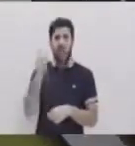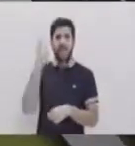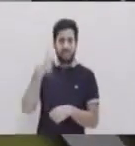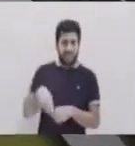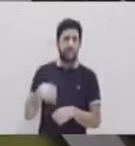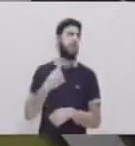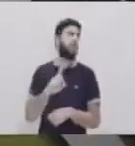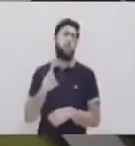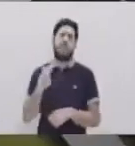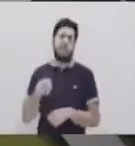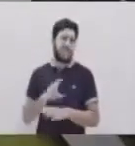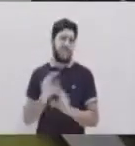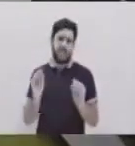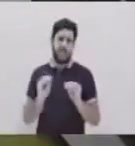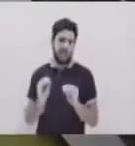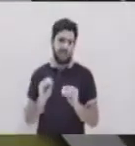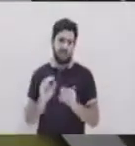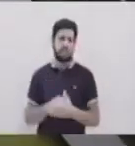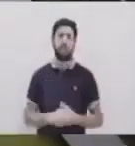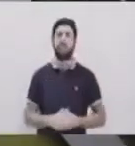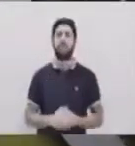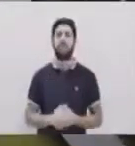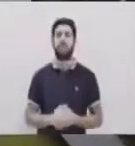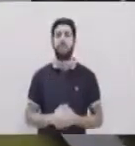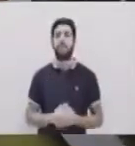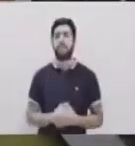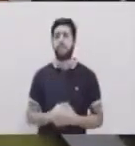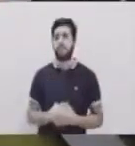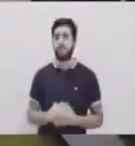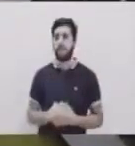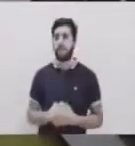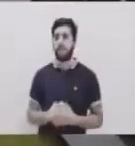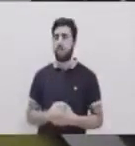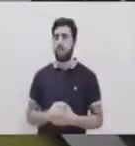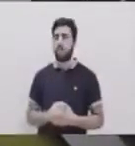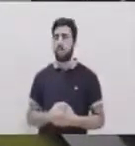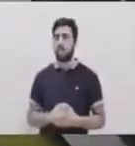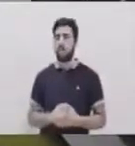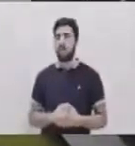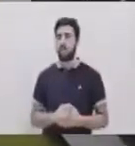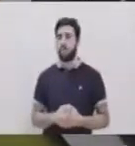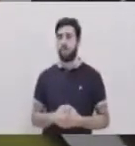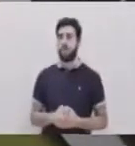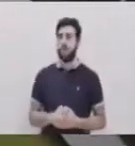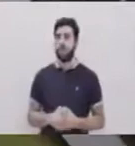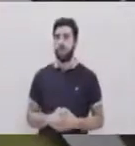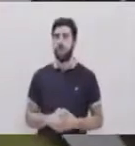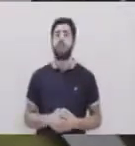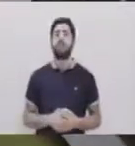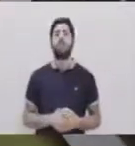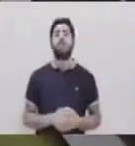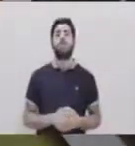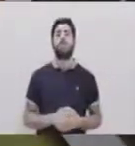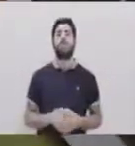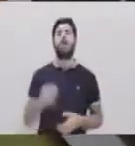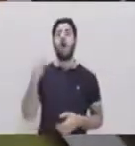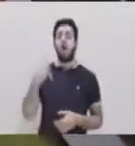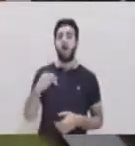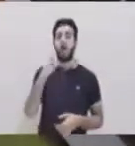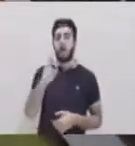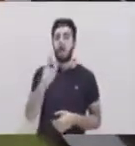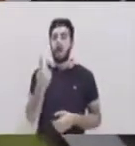el aceite, y hasta ahí entonces nuestras velas. ¿Y qué hace Evelyn para que